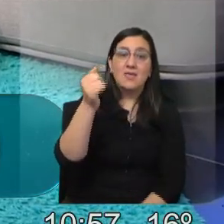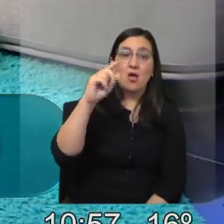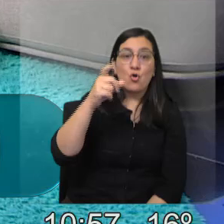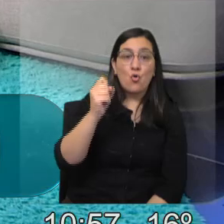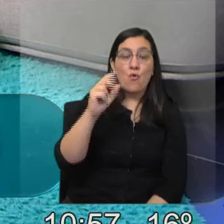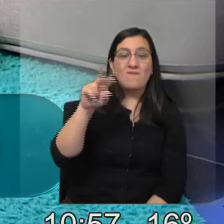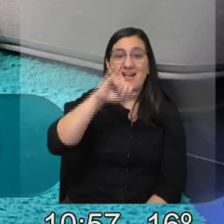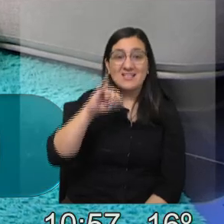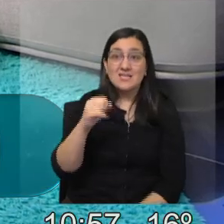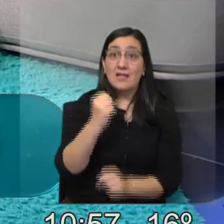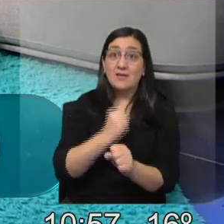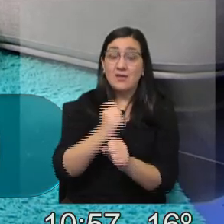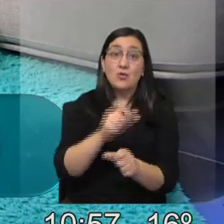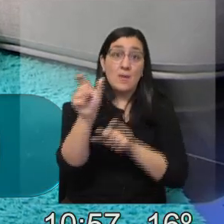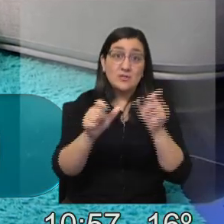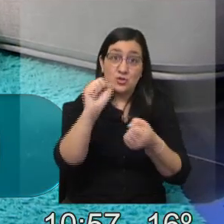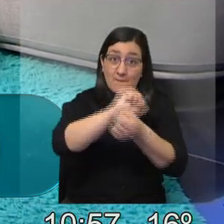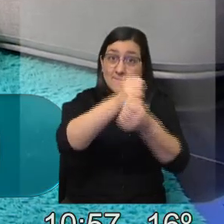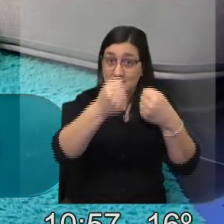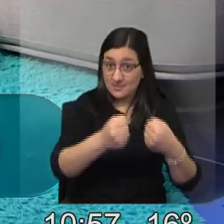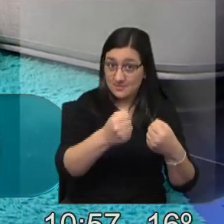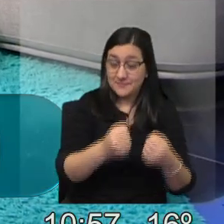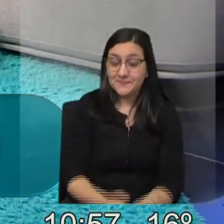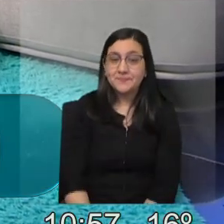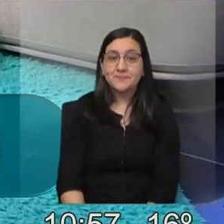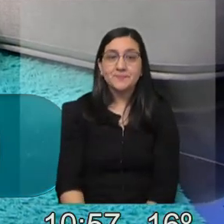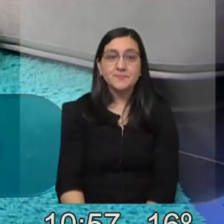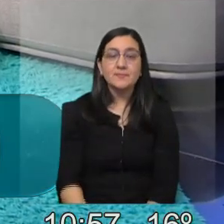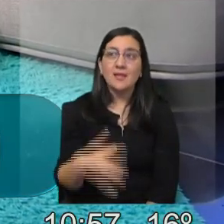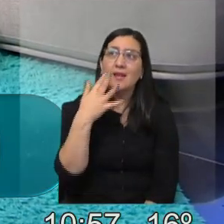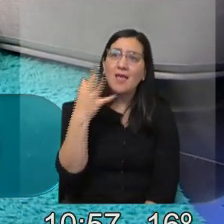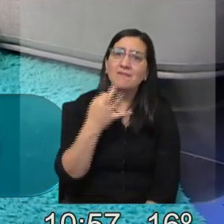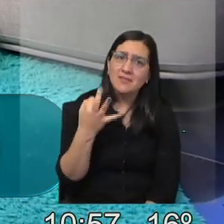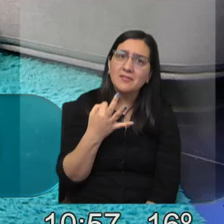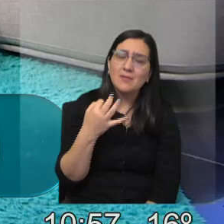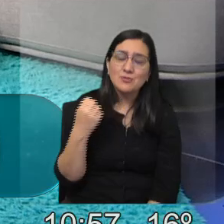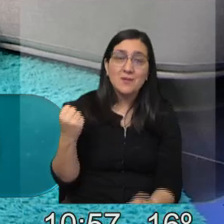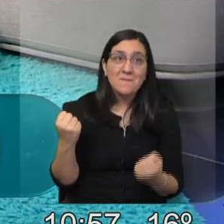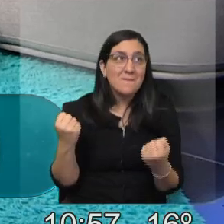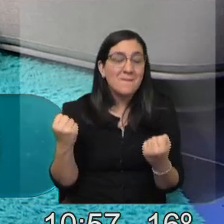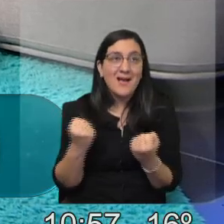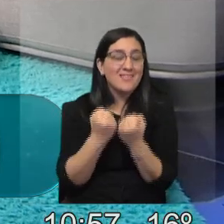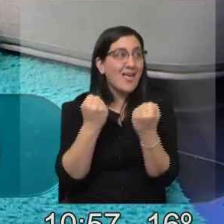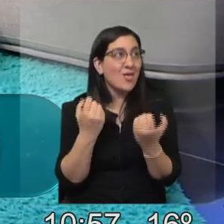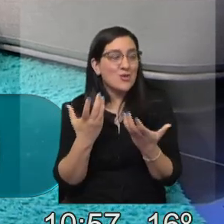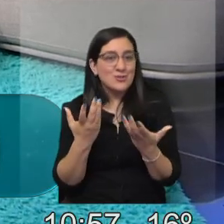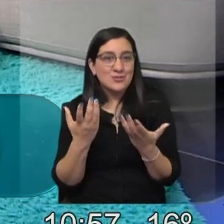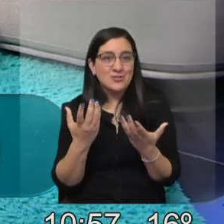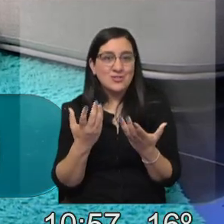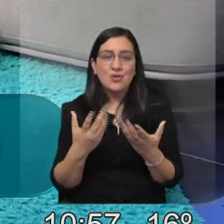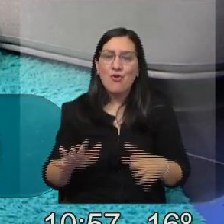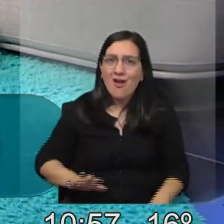trabajar con la población reclusa. Y bueno, la verdad que estamos impactados